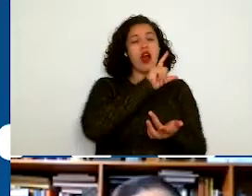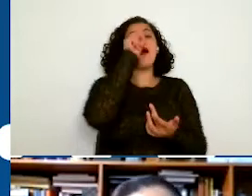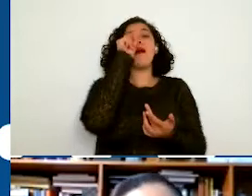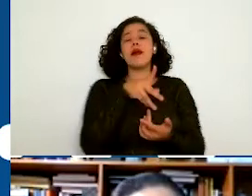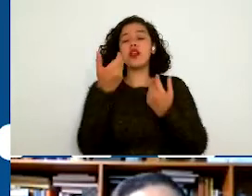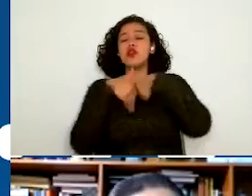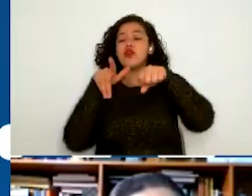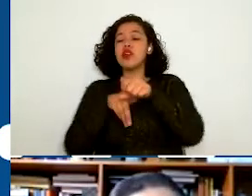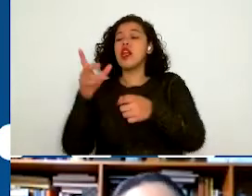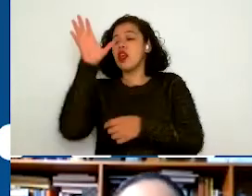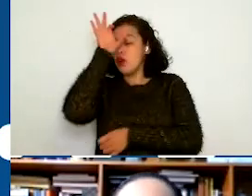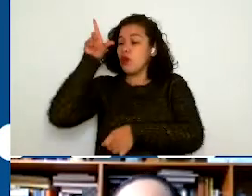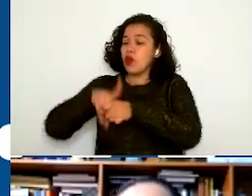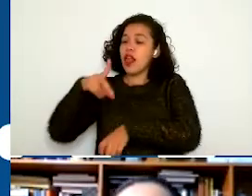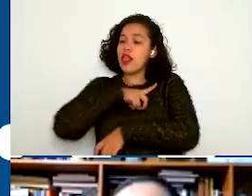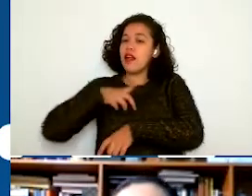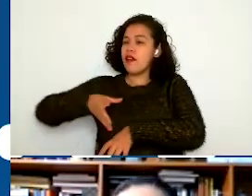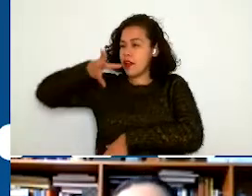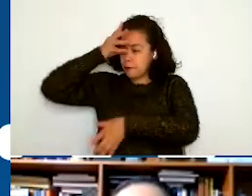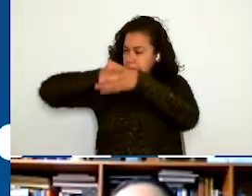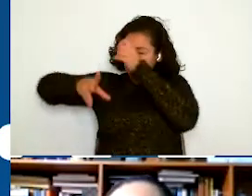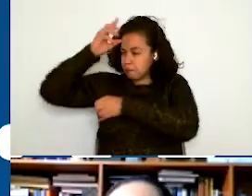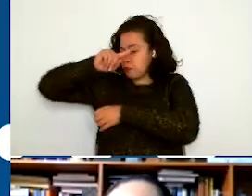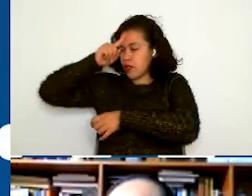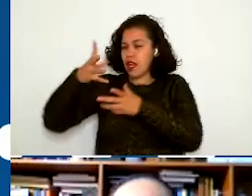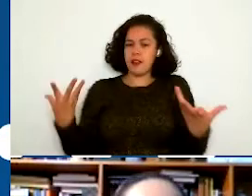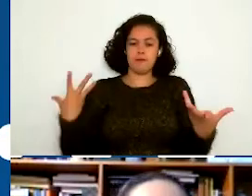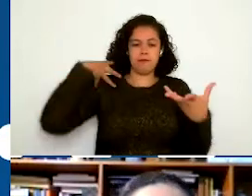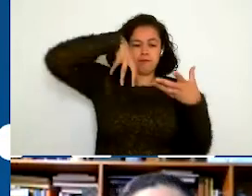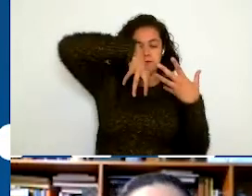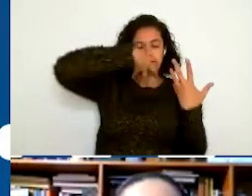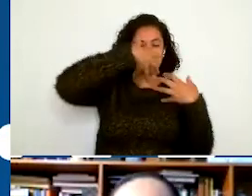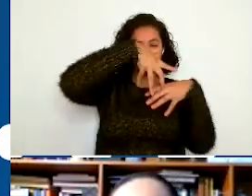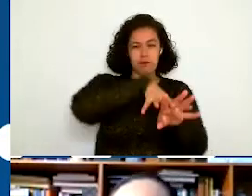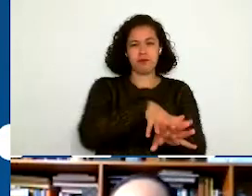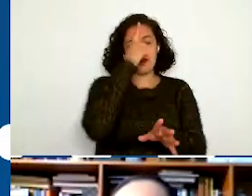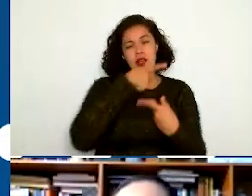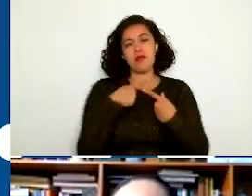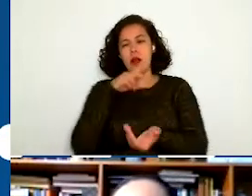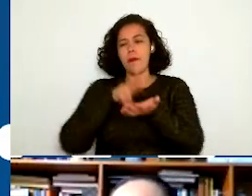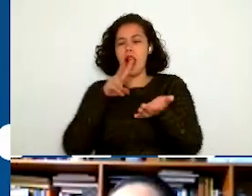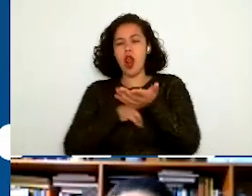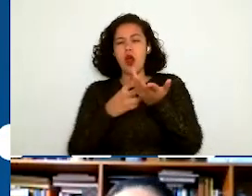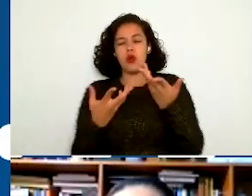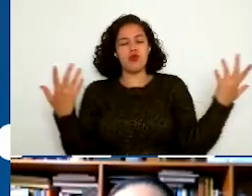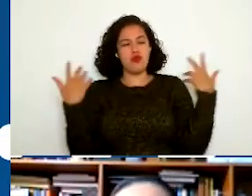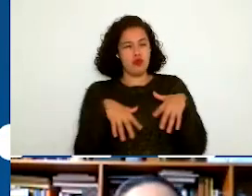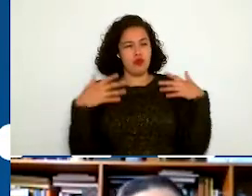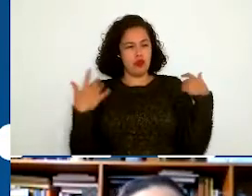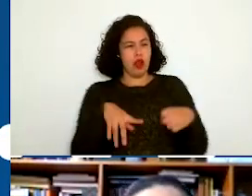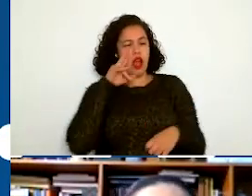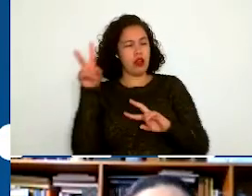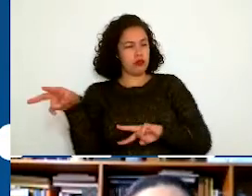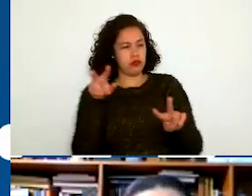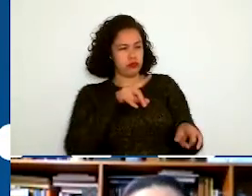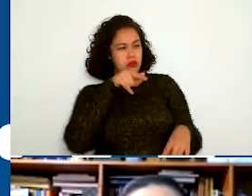términos sociales y culturales. Y que para las personas realmente tengan un valor, que realmente las personas observen que lo que